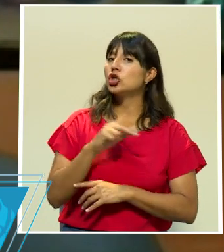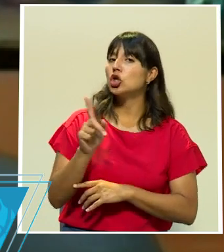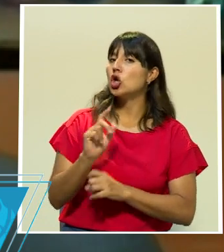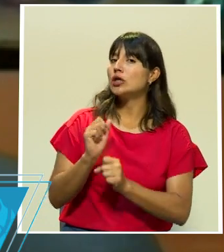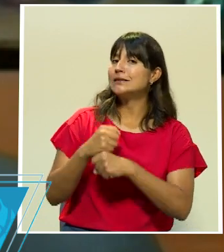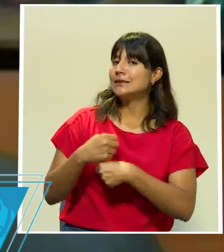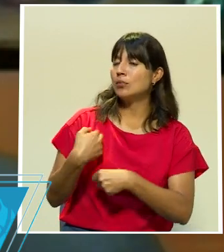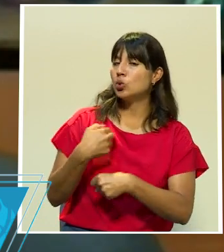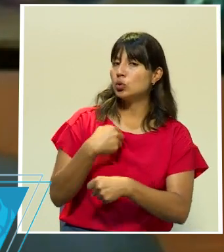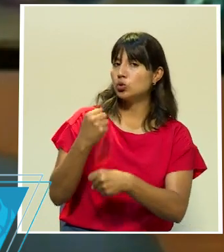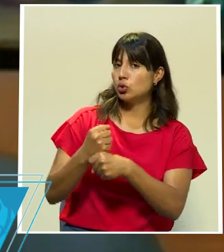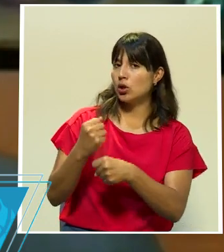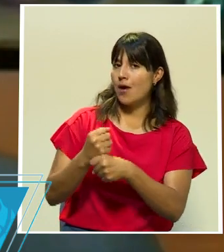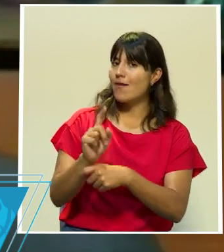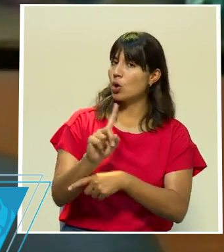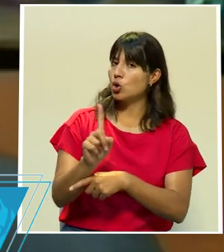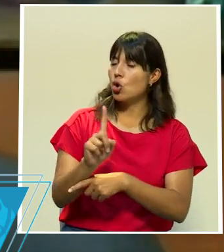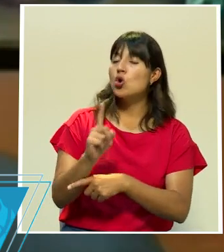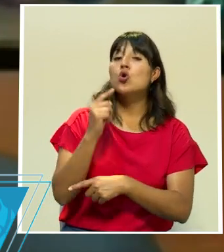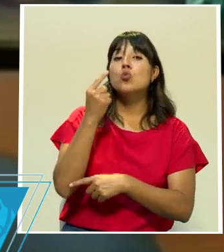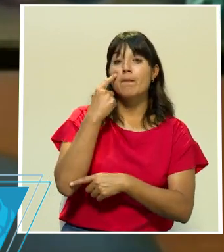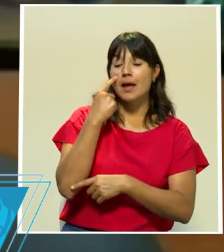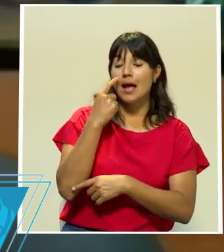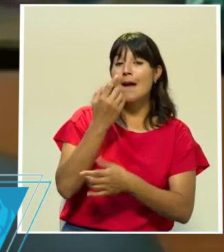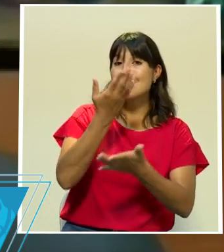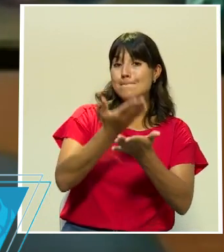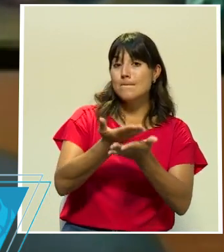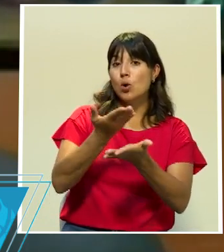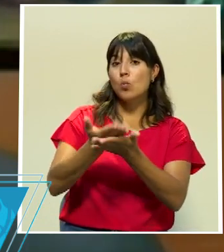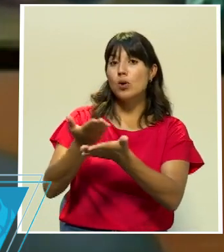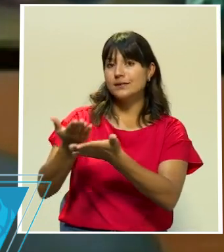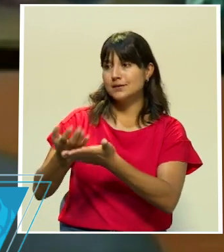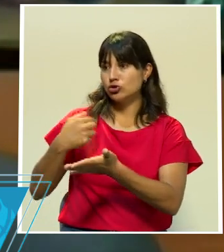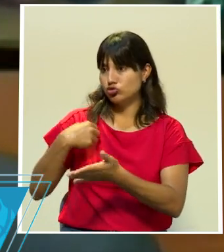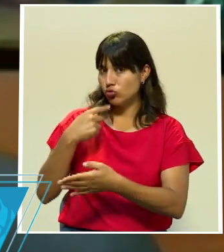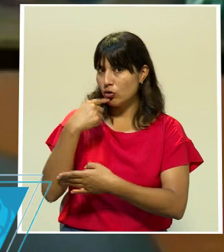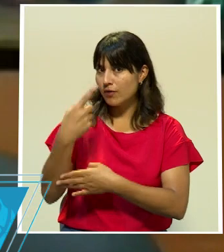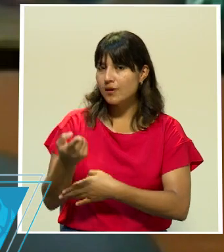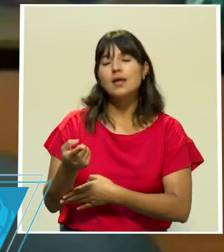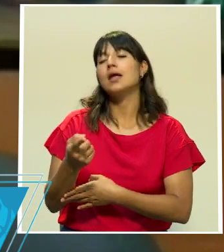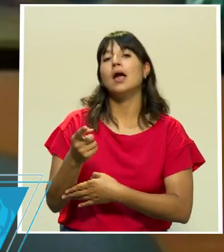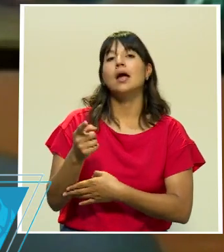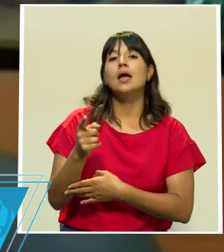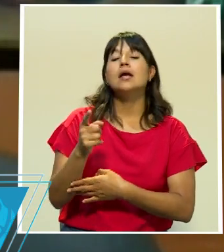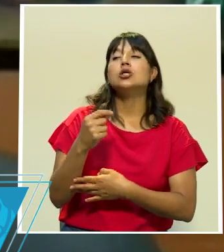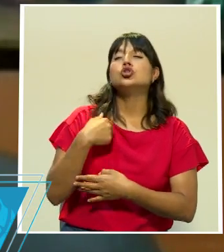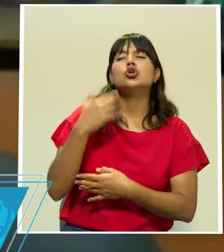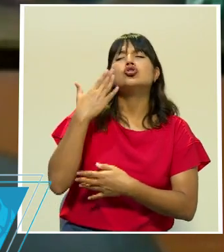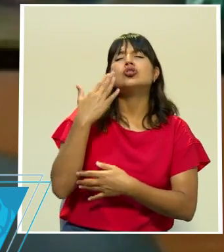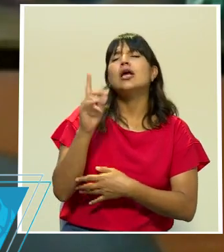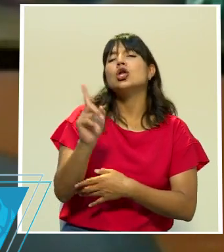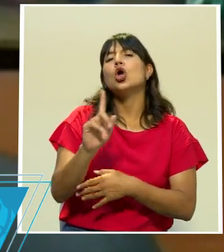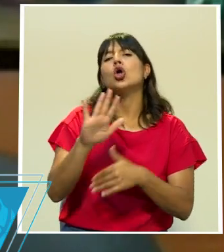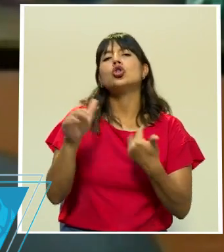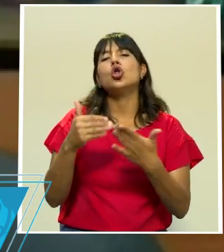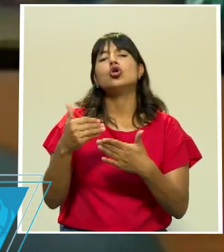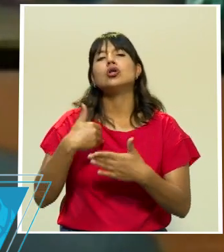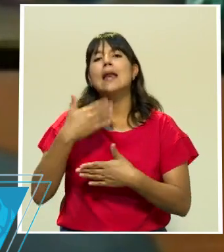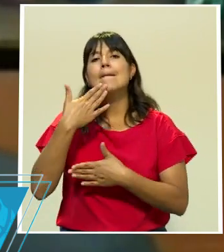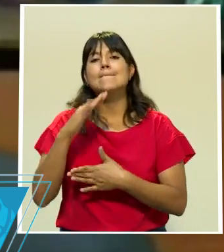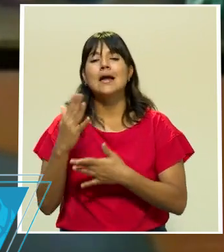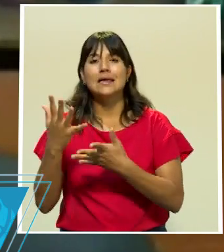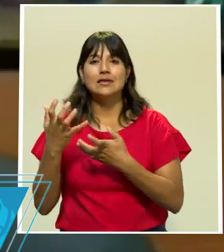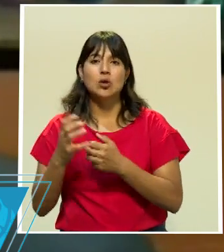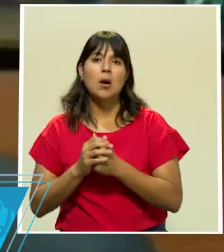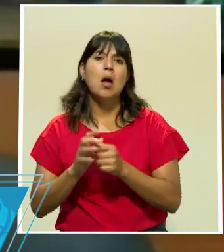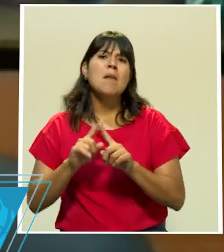que presentaron, todas iban, y yo lo dije, yo creo que no hay mala intención de algunos, pero todos ven muy bonito, es